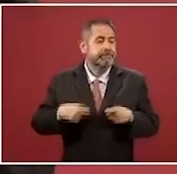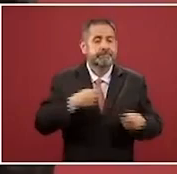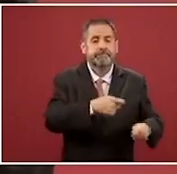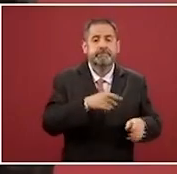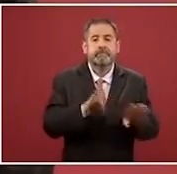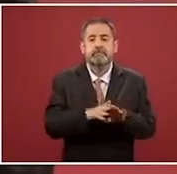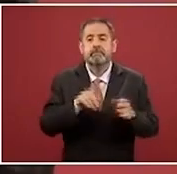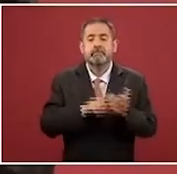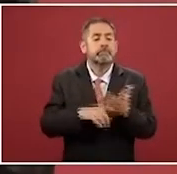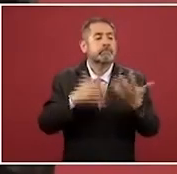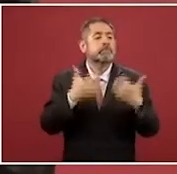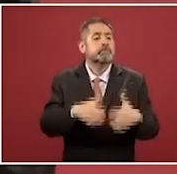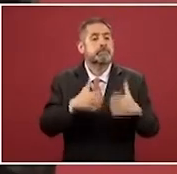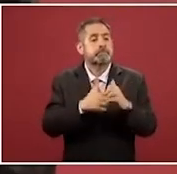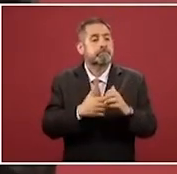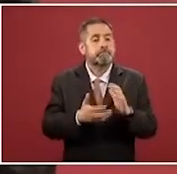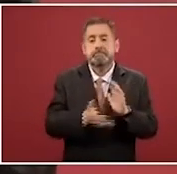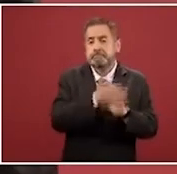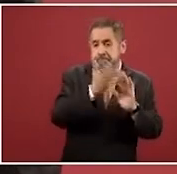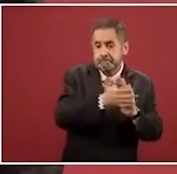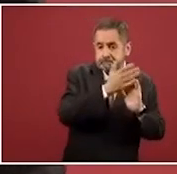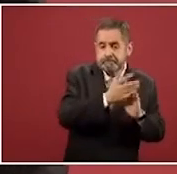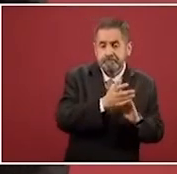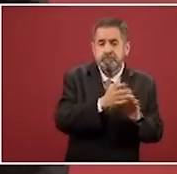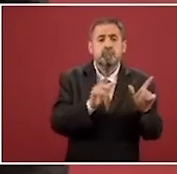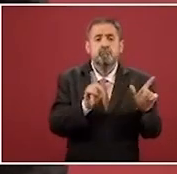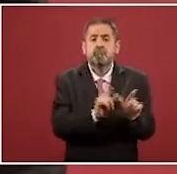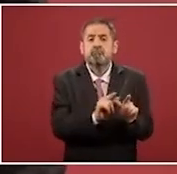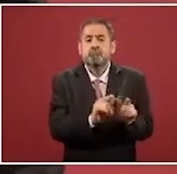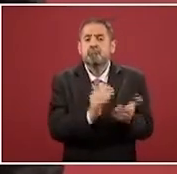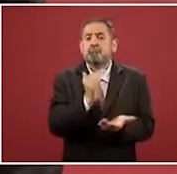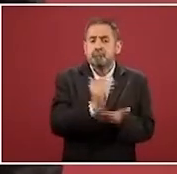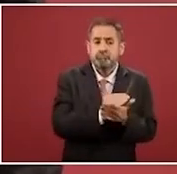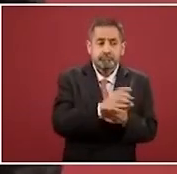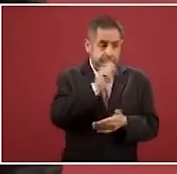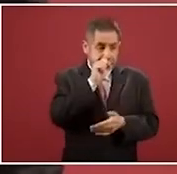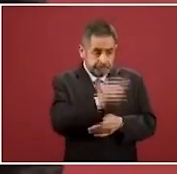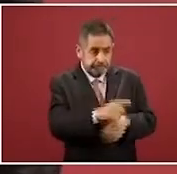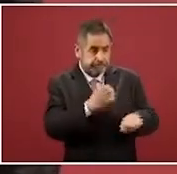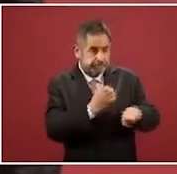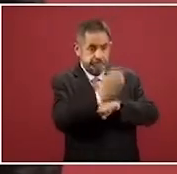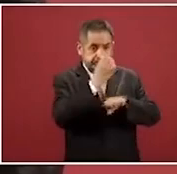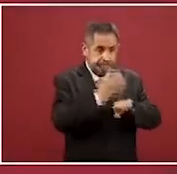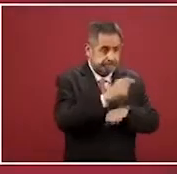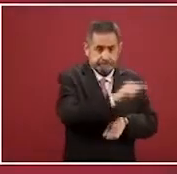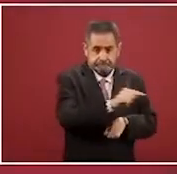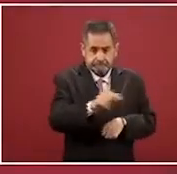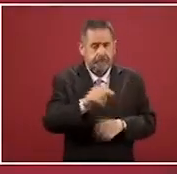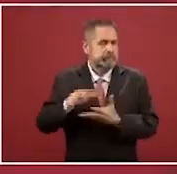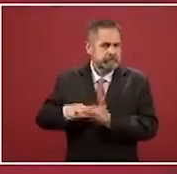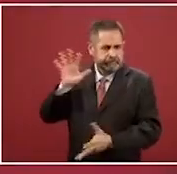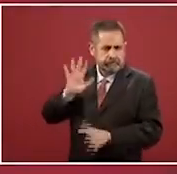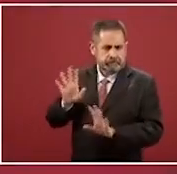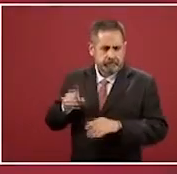con empresas constructoras de los mismos estados, el mayor porcentaje.